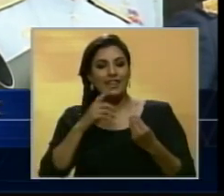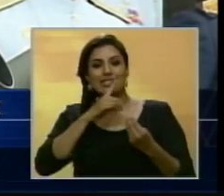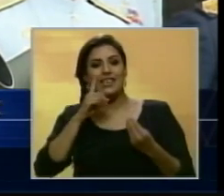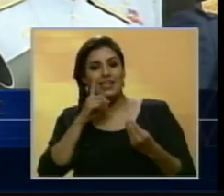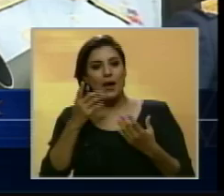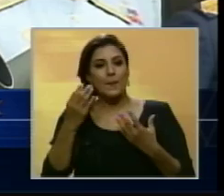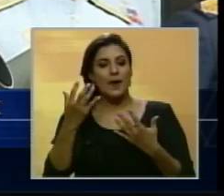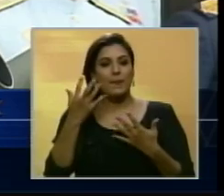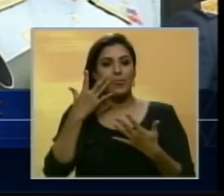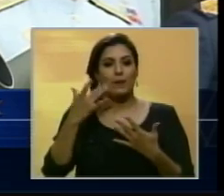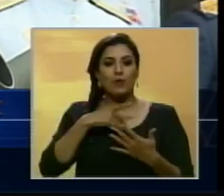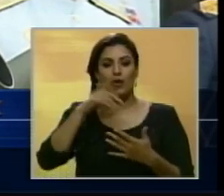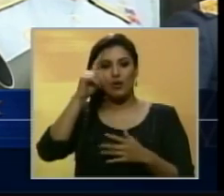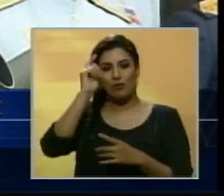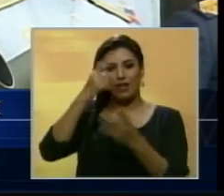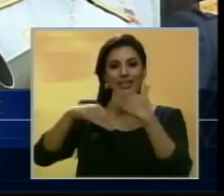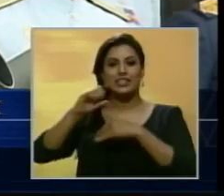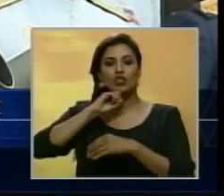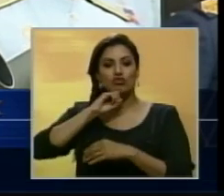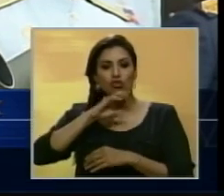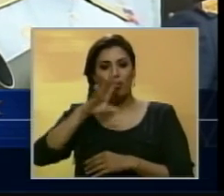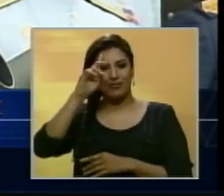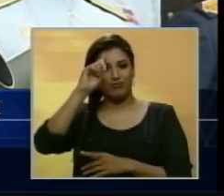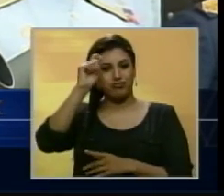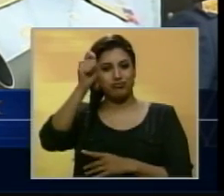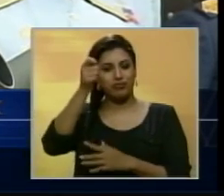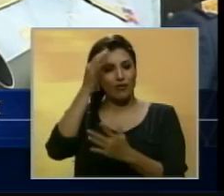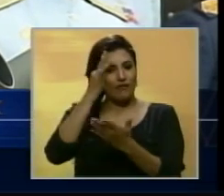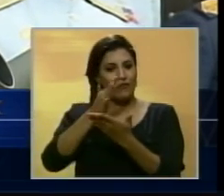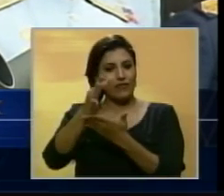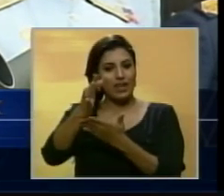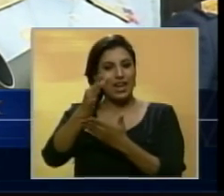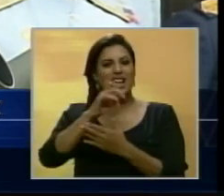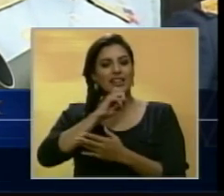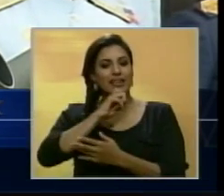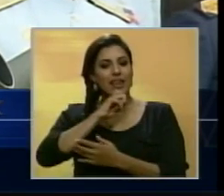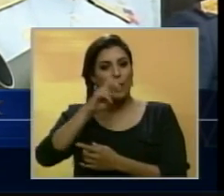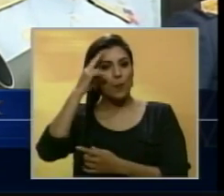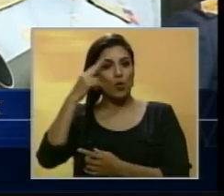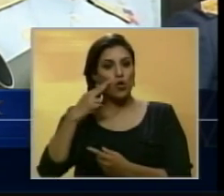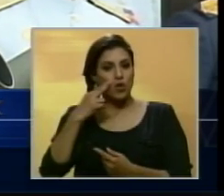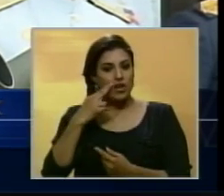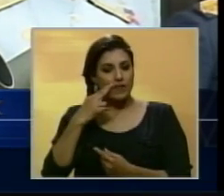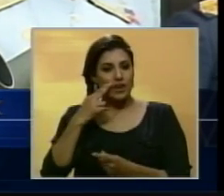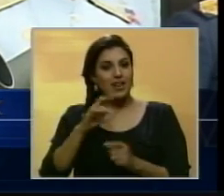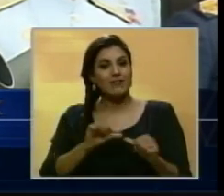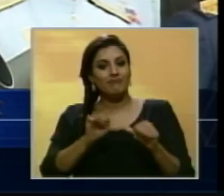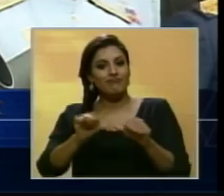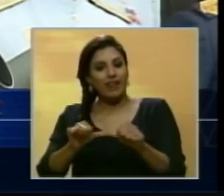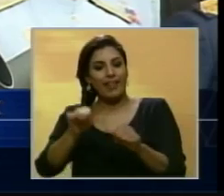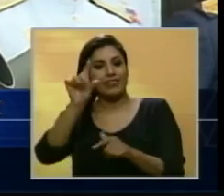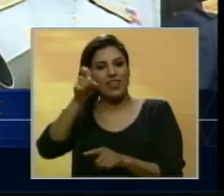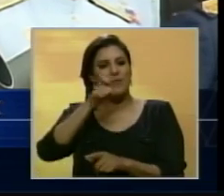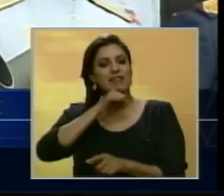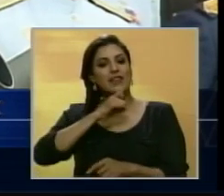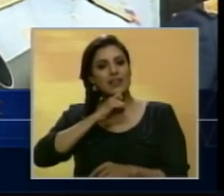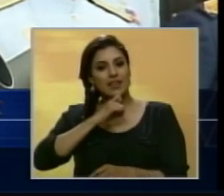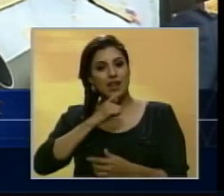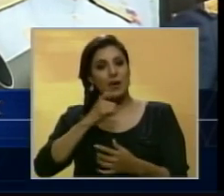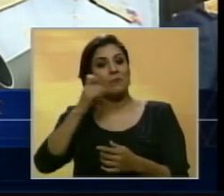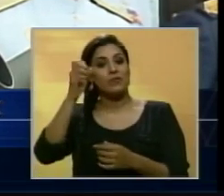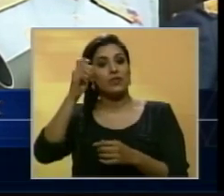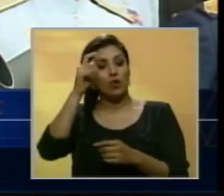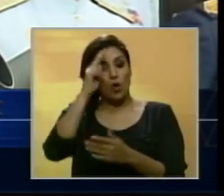llamaba a ser como urdanetas, leales a Bolívar y en consecuencia leales